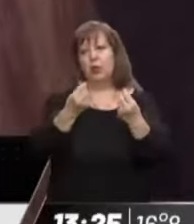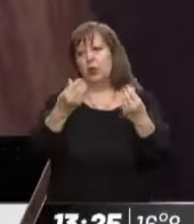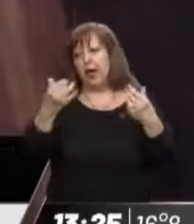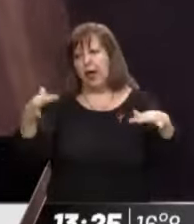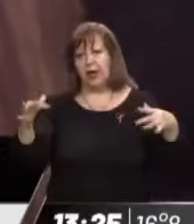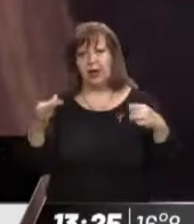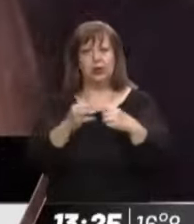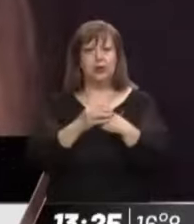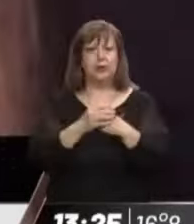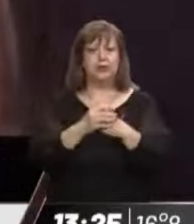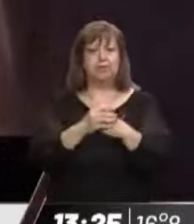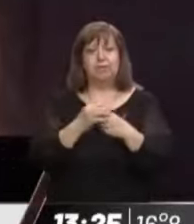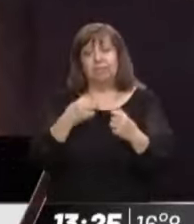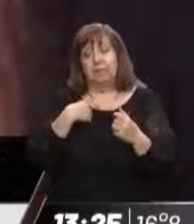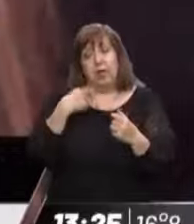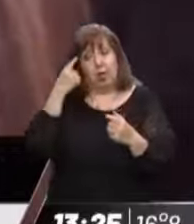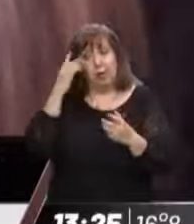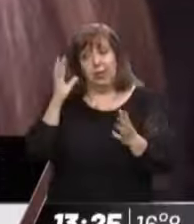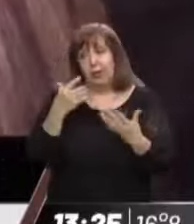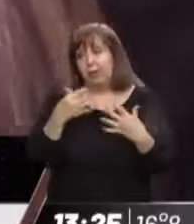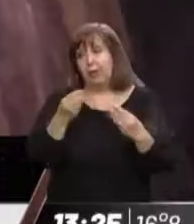No, nada.